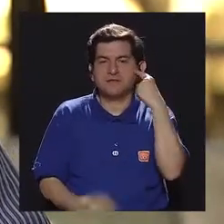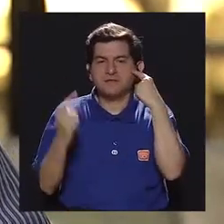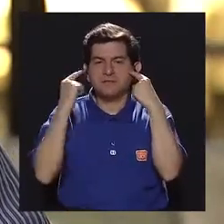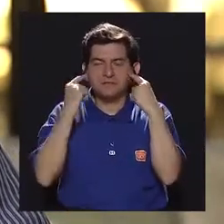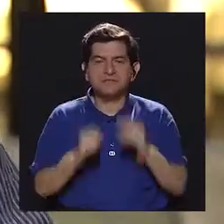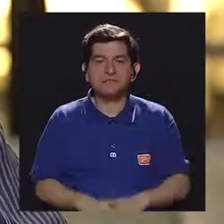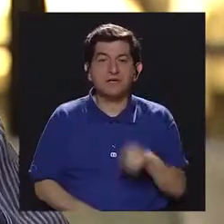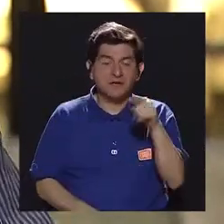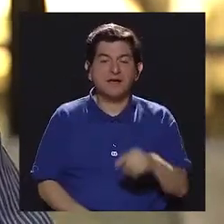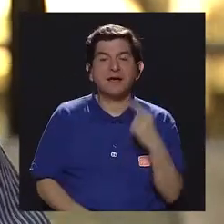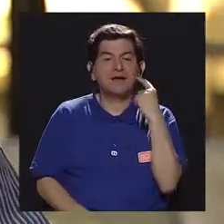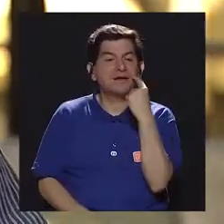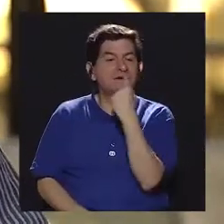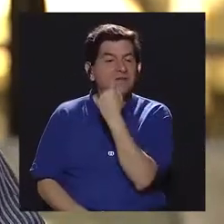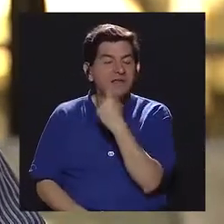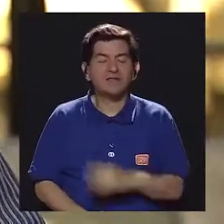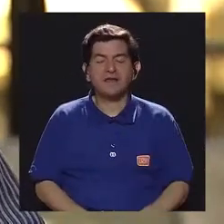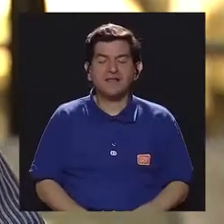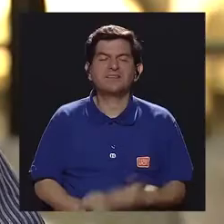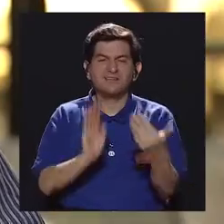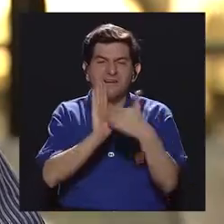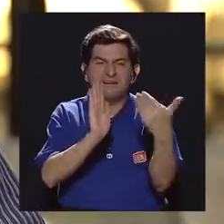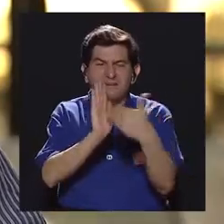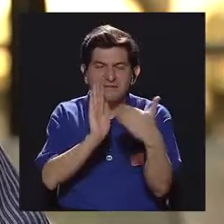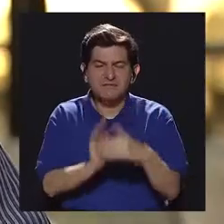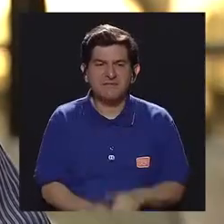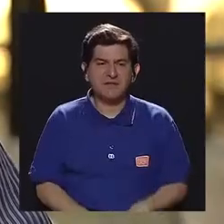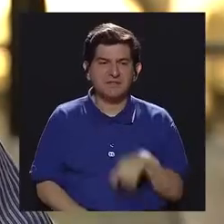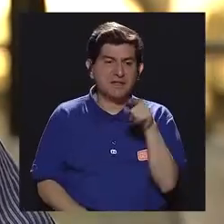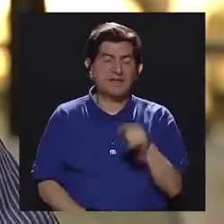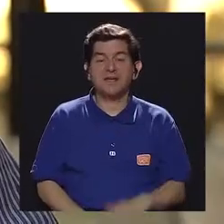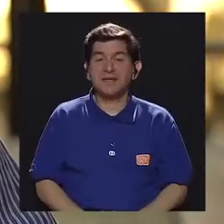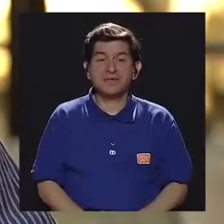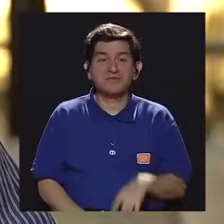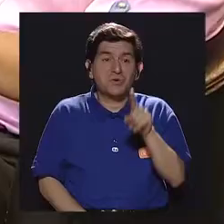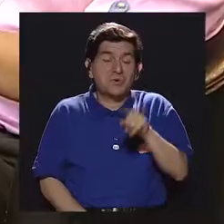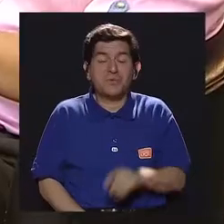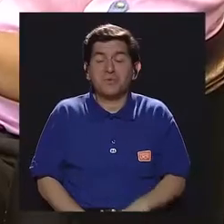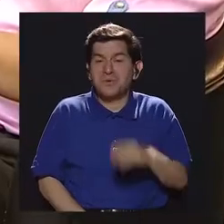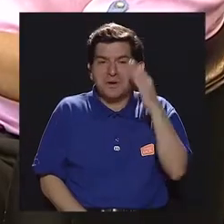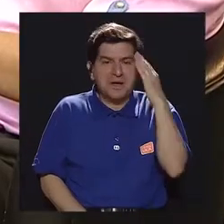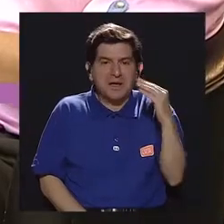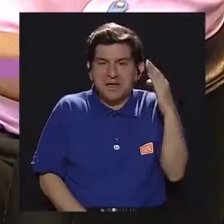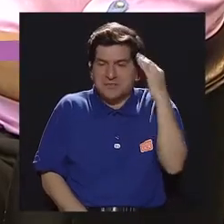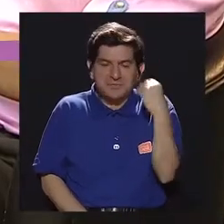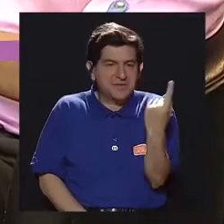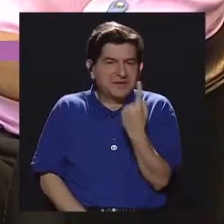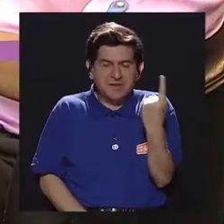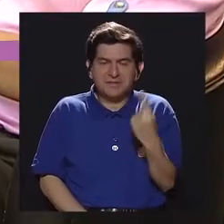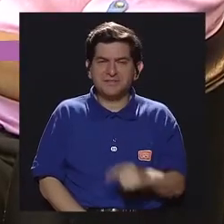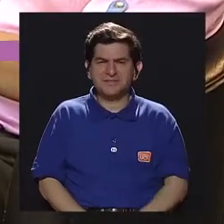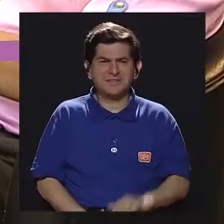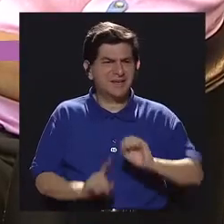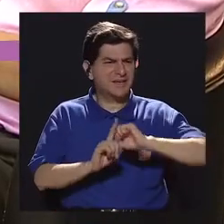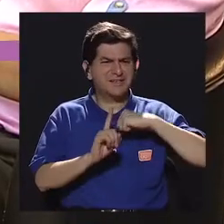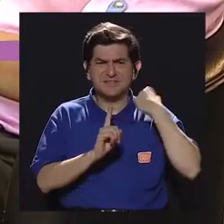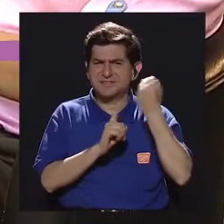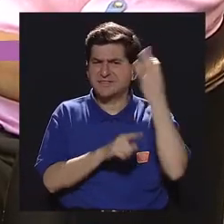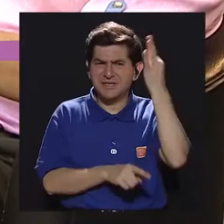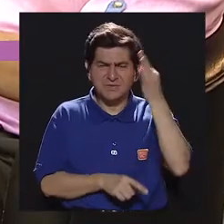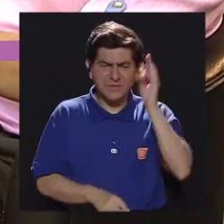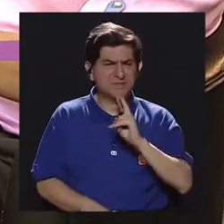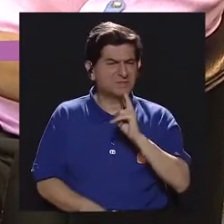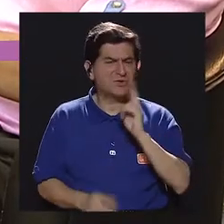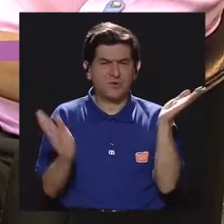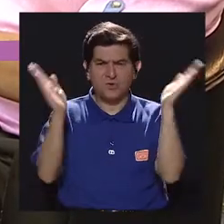molares tuercen los dientes de adelante, ¿verdad? Que eso es una observación meramente empírica. No hay una cuestión